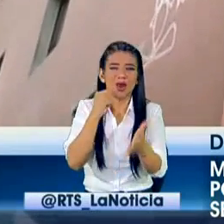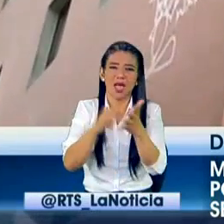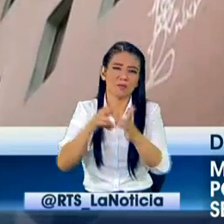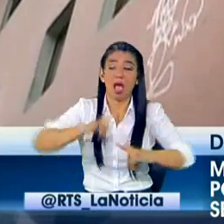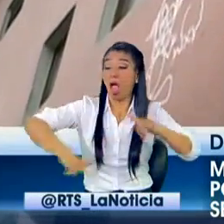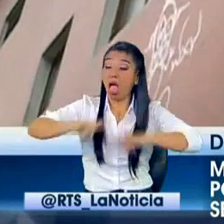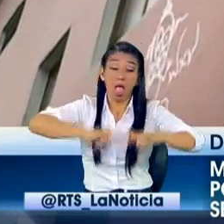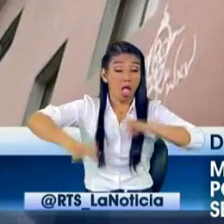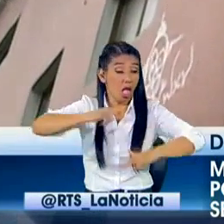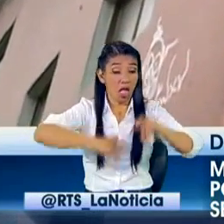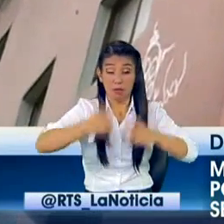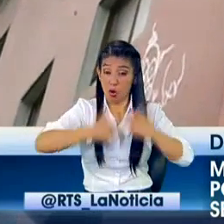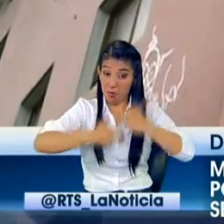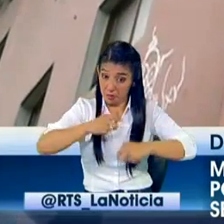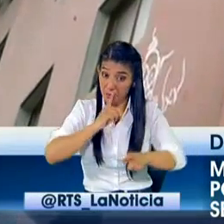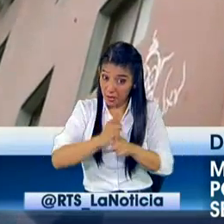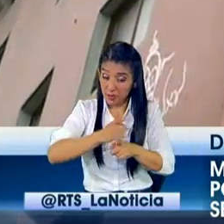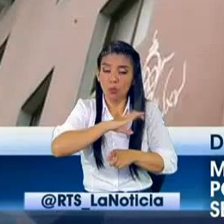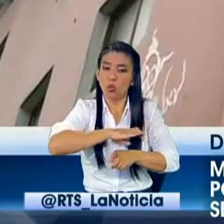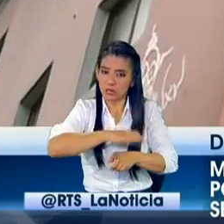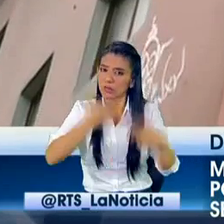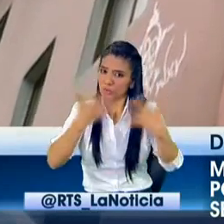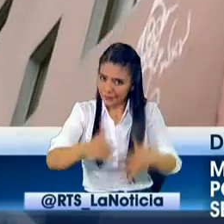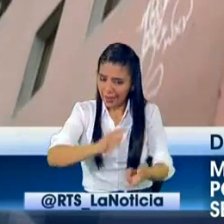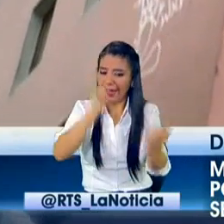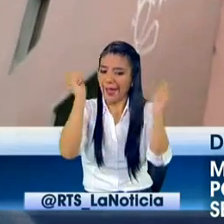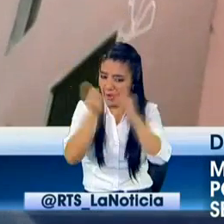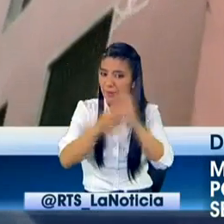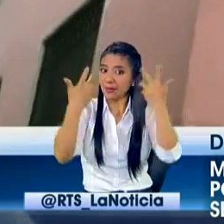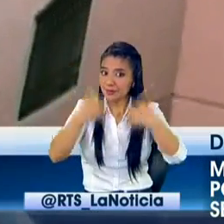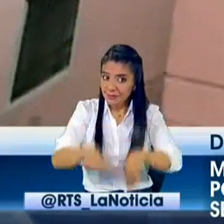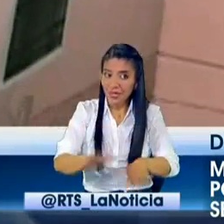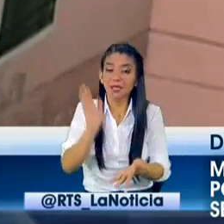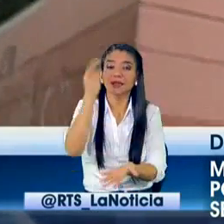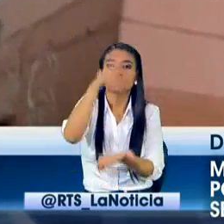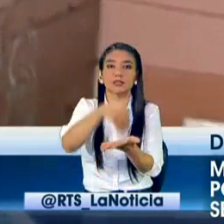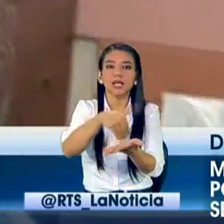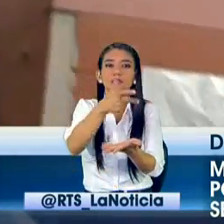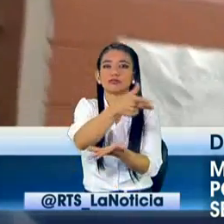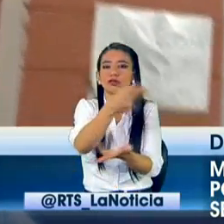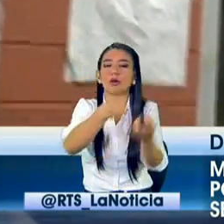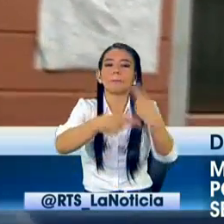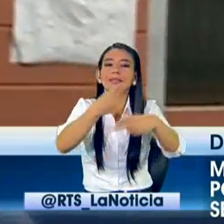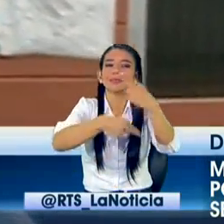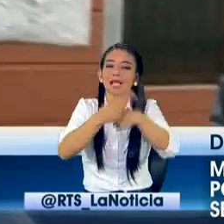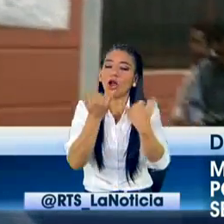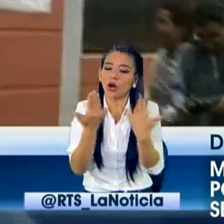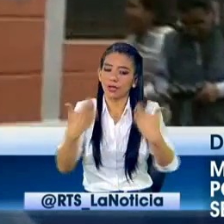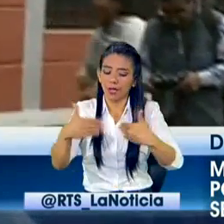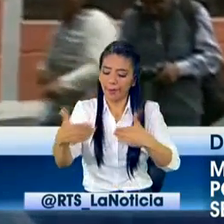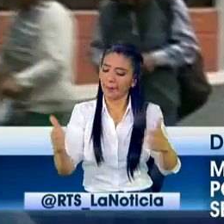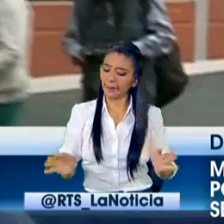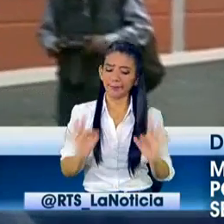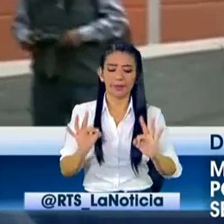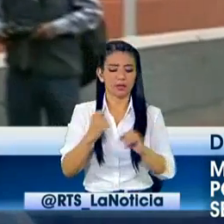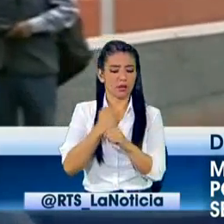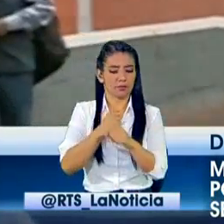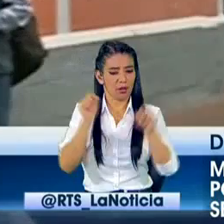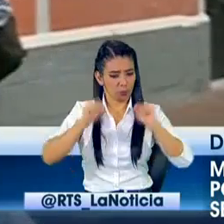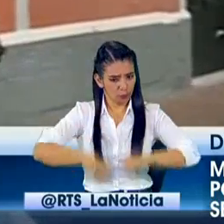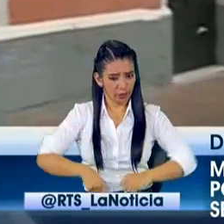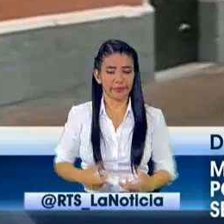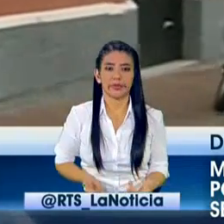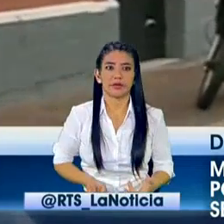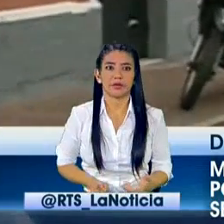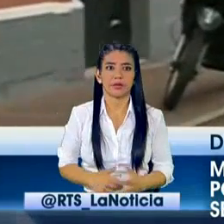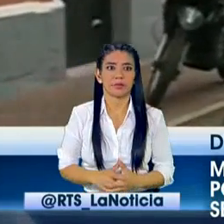lugar. Ok, muchísimas gracias. Vamos a conversar con otro morador. Queremos saber cuáles son las expectativas que ustedes tienen para la reunión programada para el día